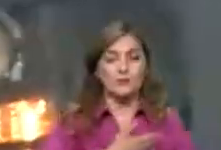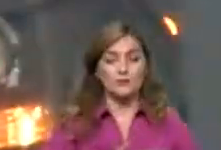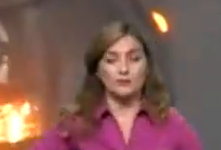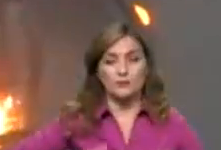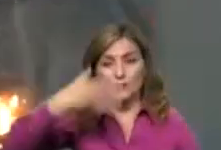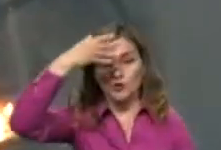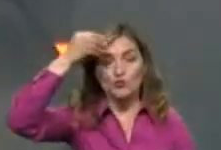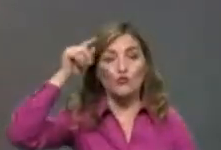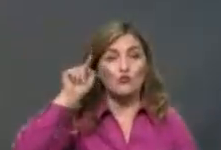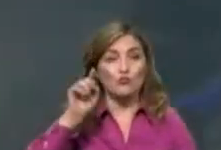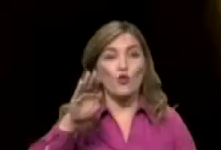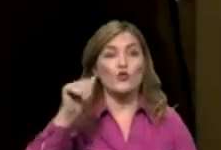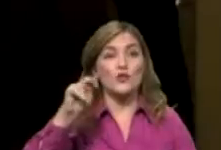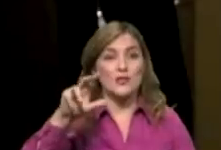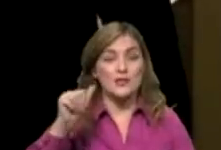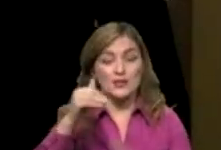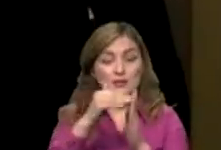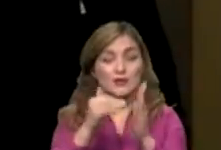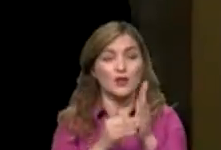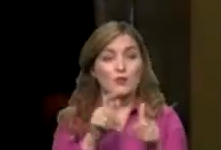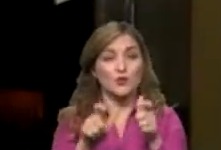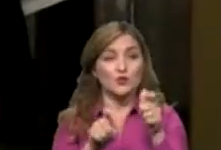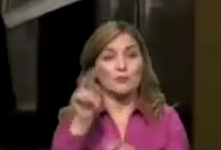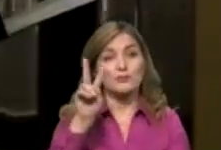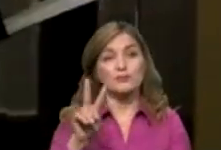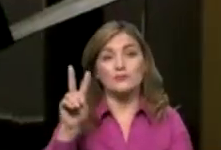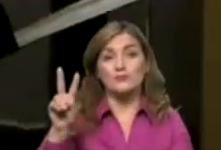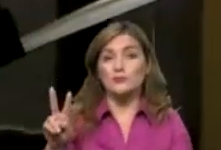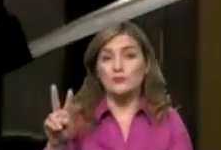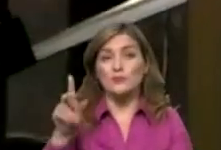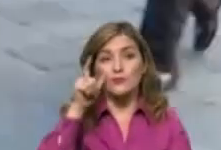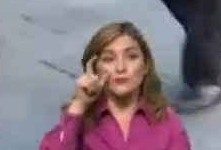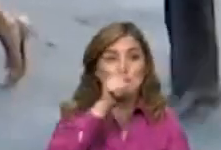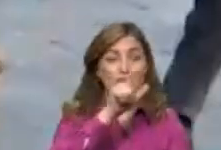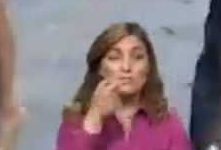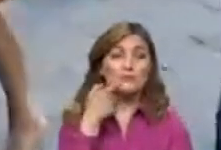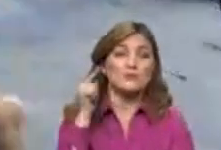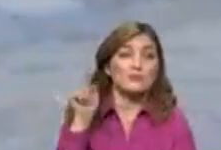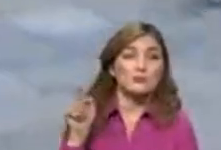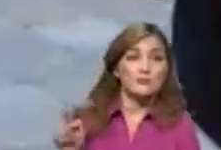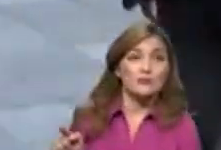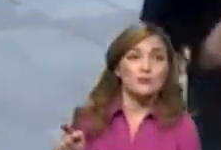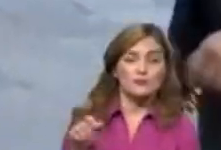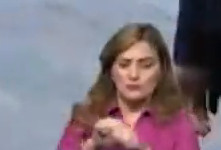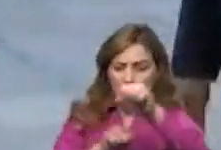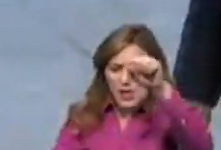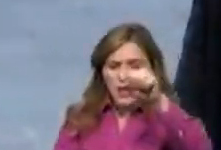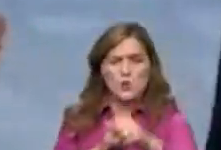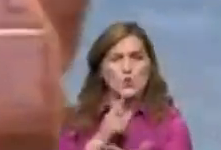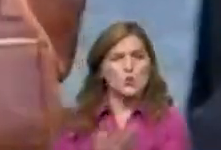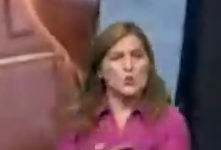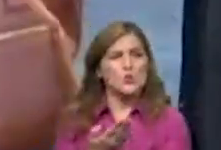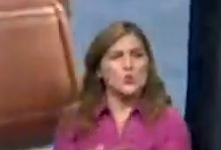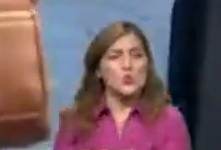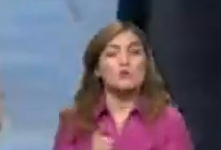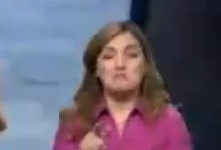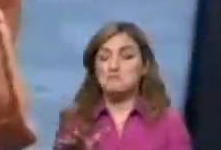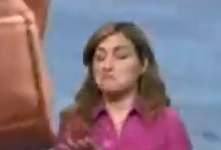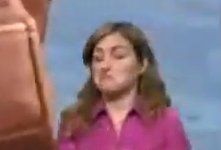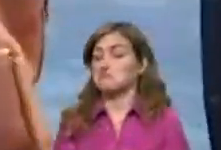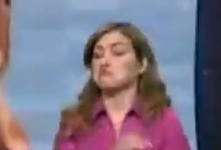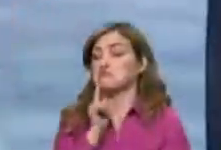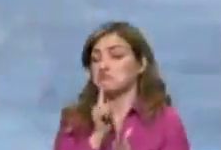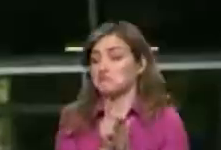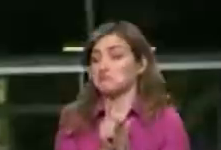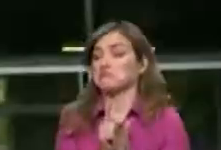Viviana Bonilla forman parte de la lista de 22 personas de las que Fiscalía asegura haber encontrado elementos de convicción suficientes